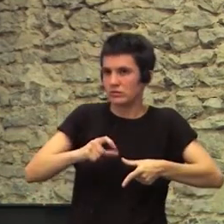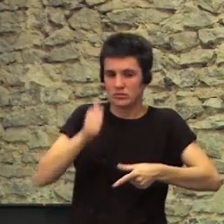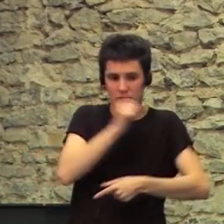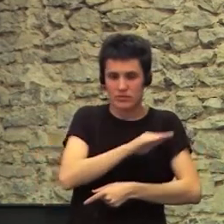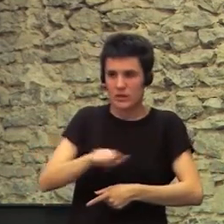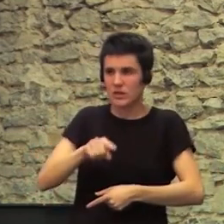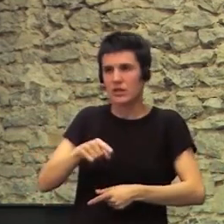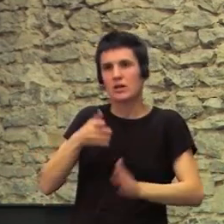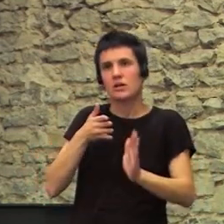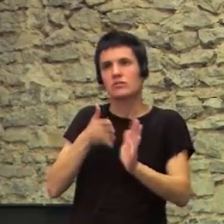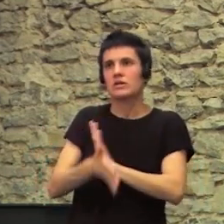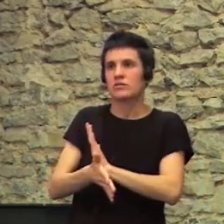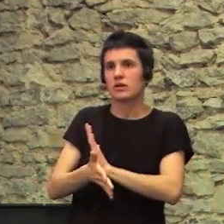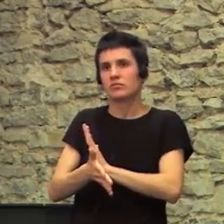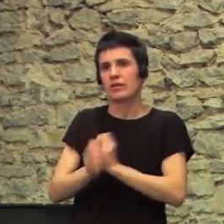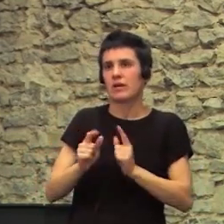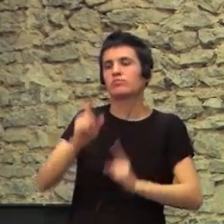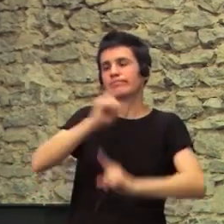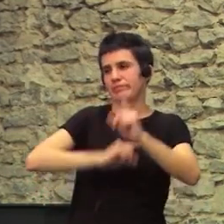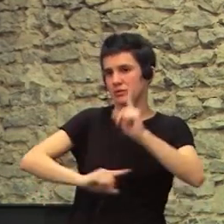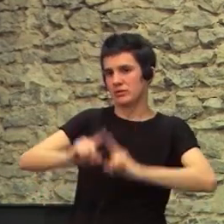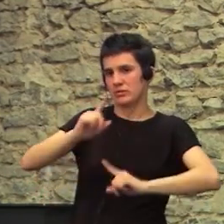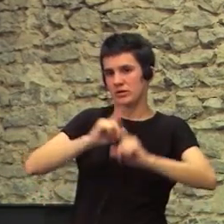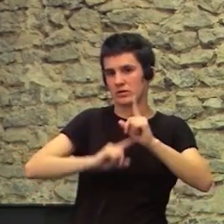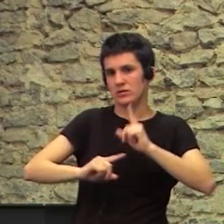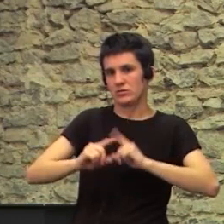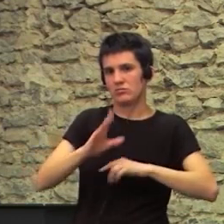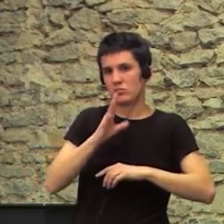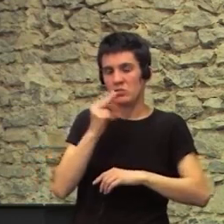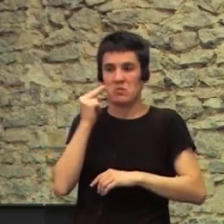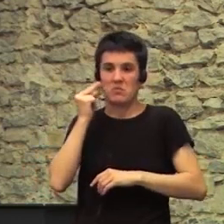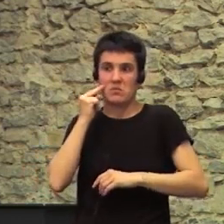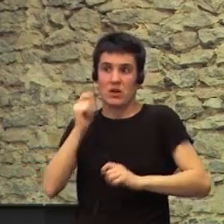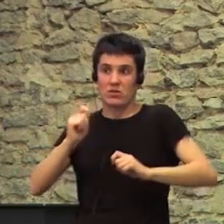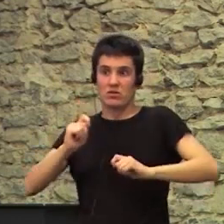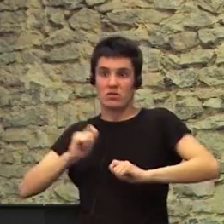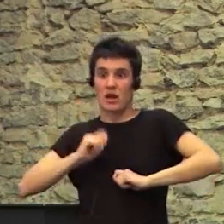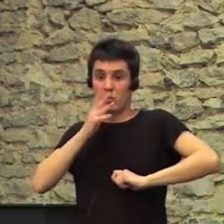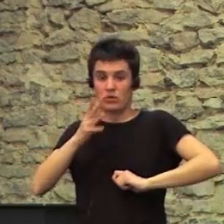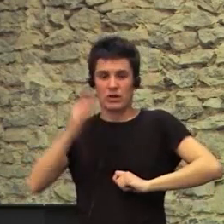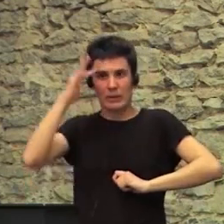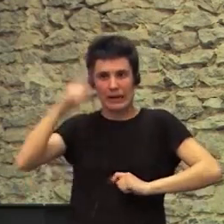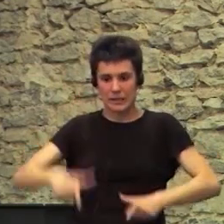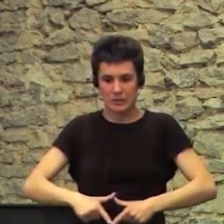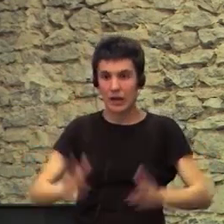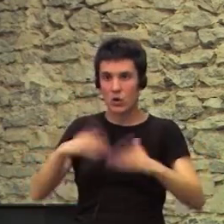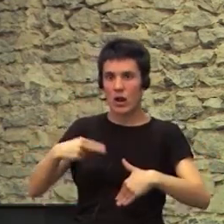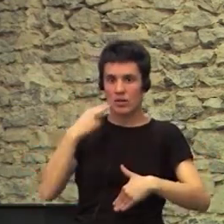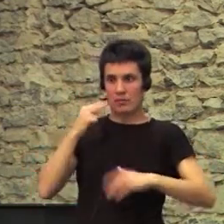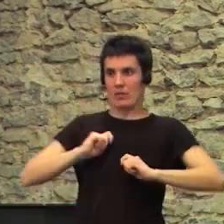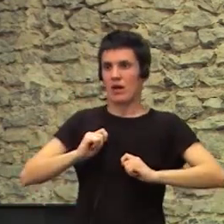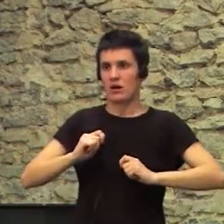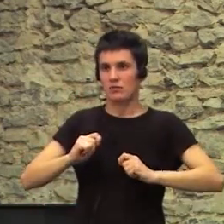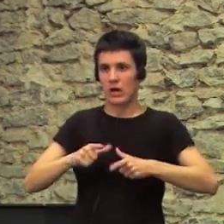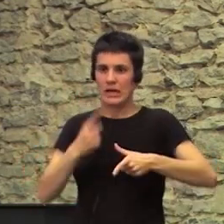siendo amenazante. Es amenazante no tener vagina para una mujer y es amenazante tener un clítoris